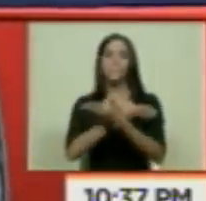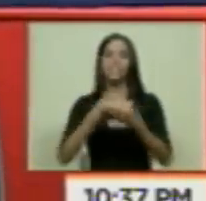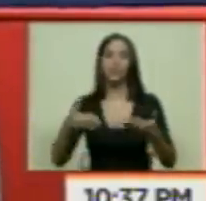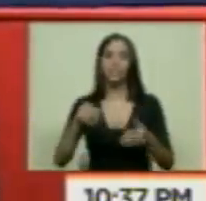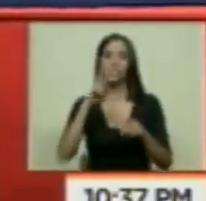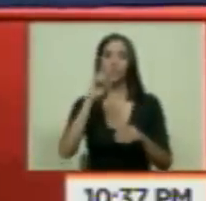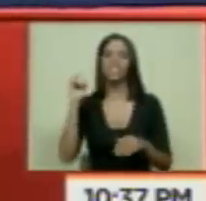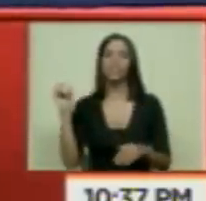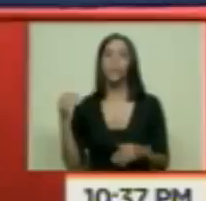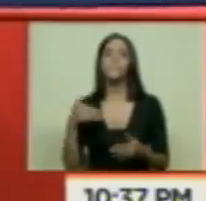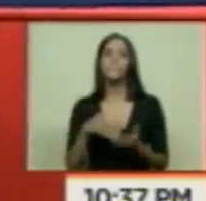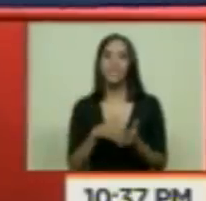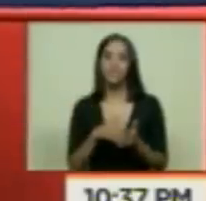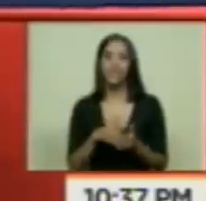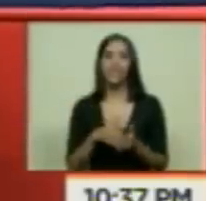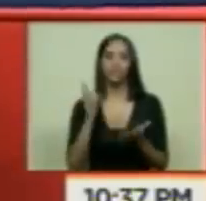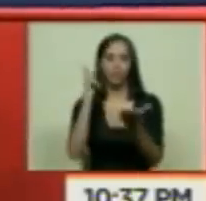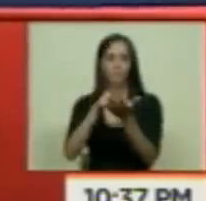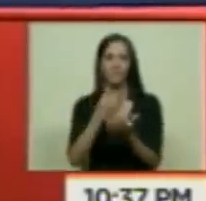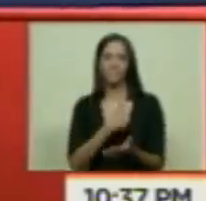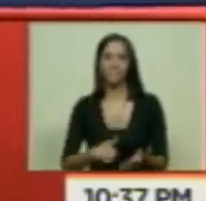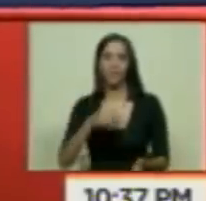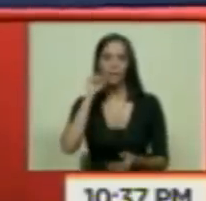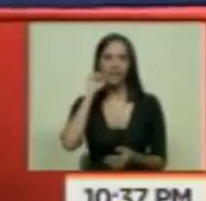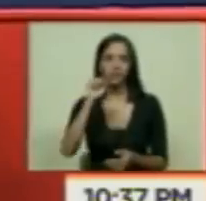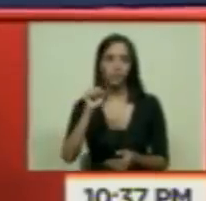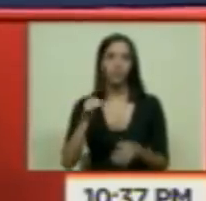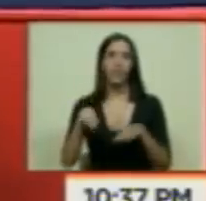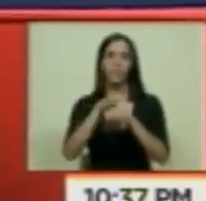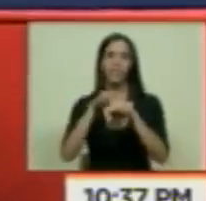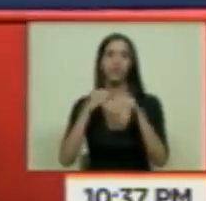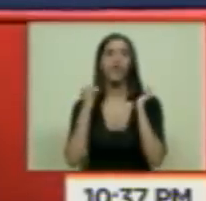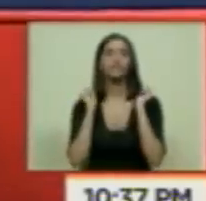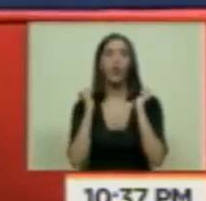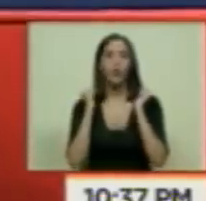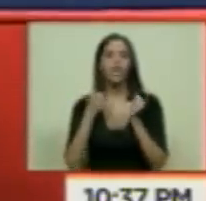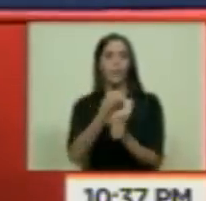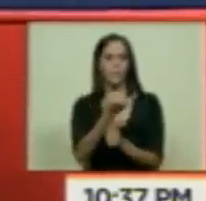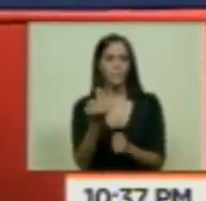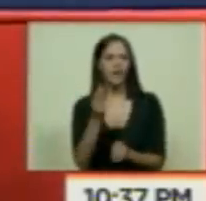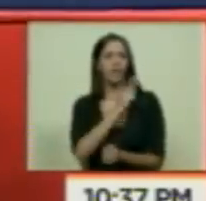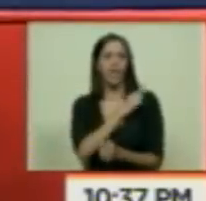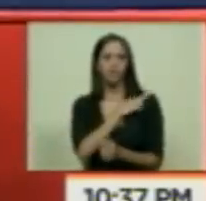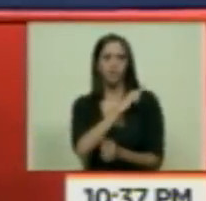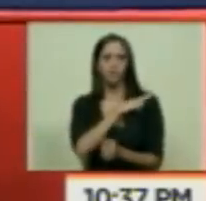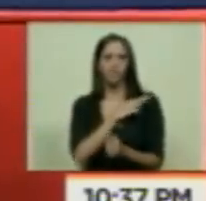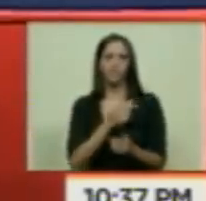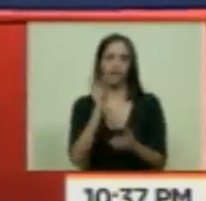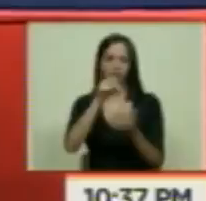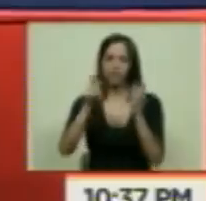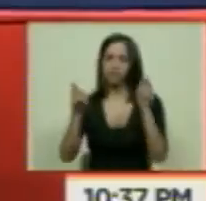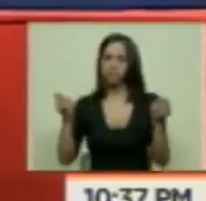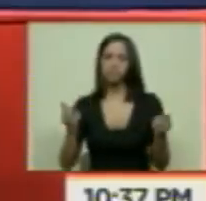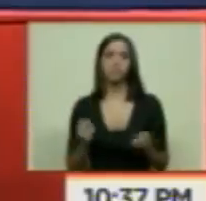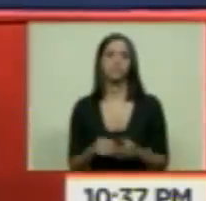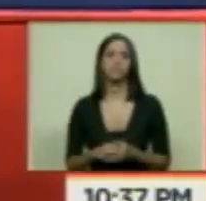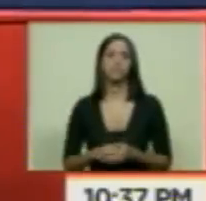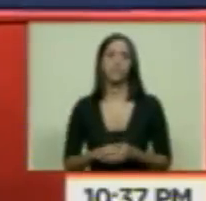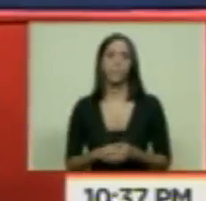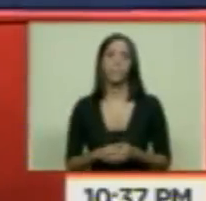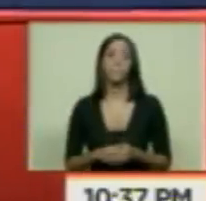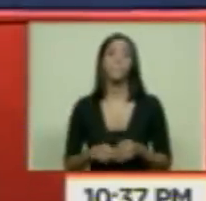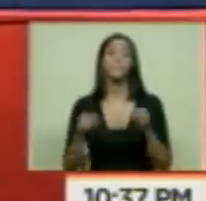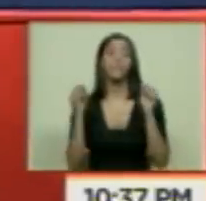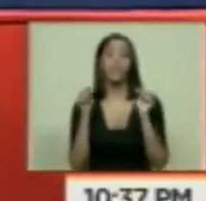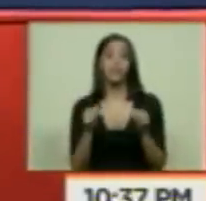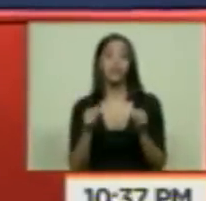2.200.000. Estuvo el presidente Nicolás Maduro, estuvo el ministro Aristóbulo Listuri y varias autoridades. Y allí